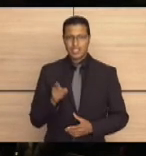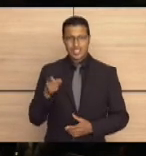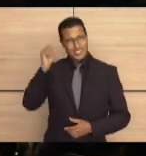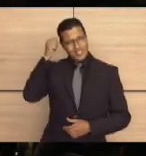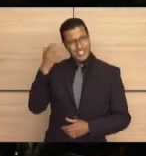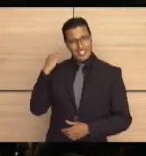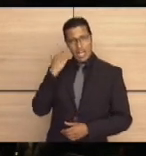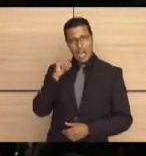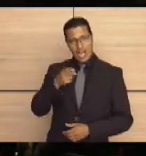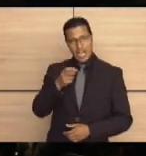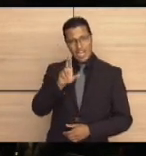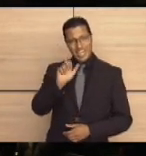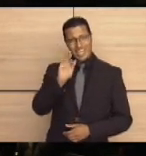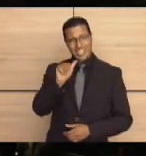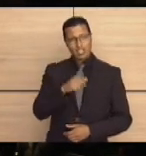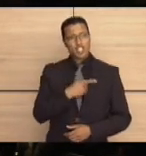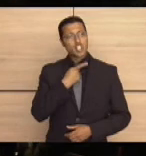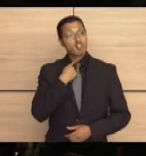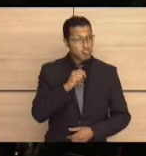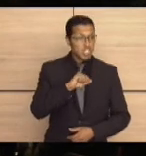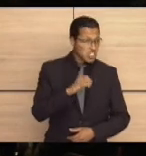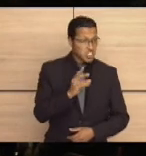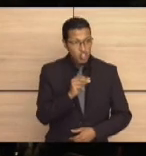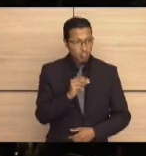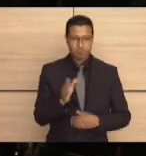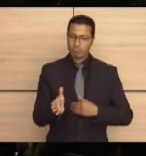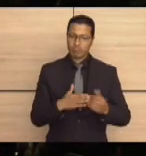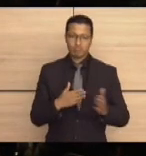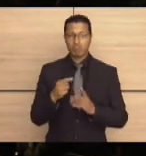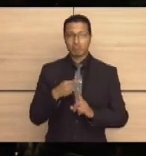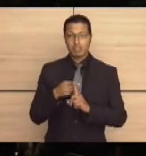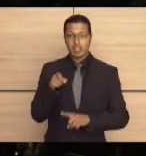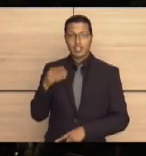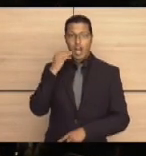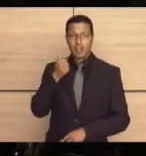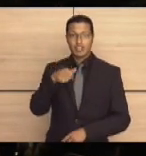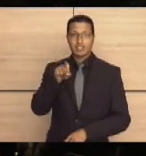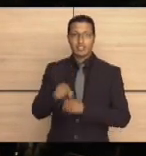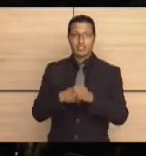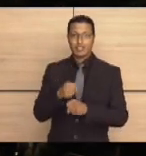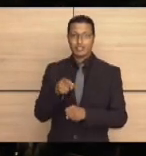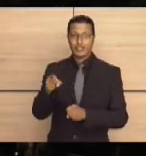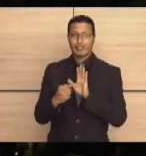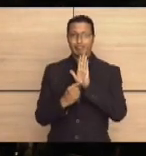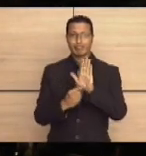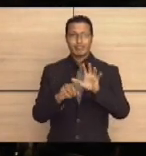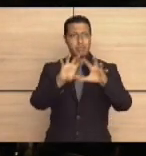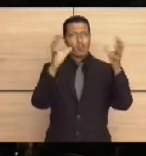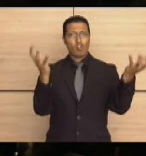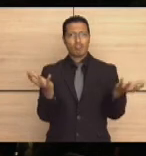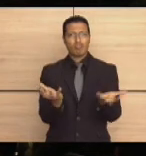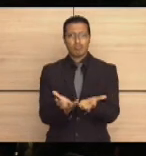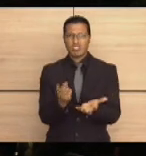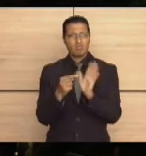Thunberg, gústeles o no. Una niña de 16 años logró poner en la agenda mundial el tema del calentamiento